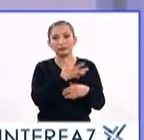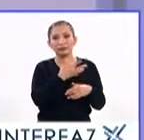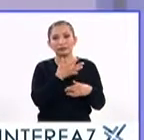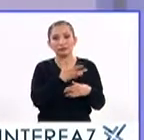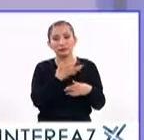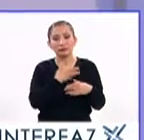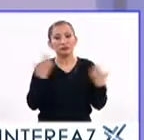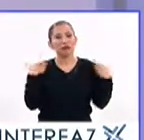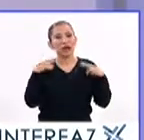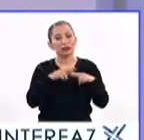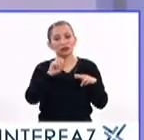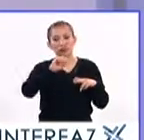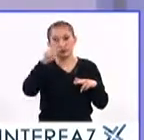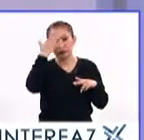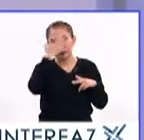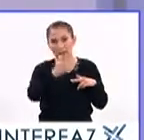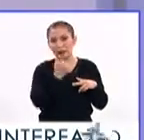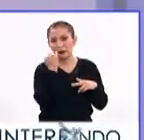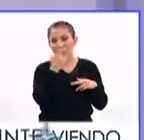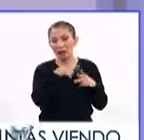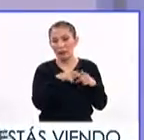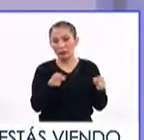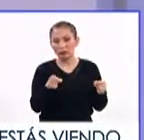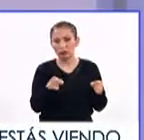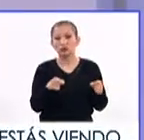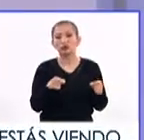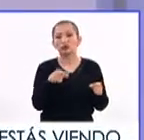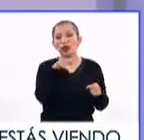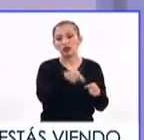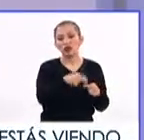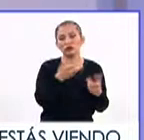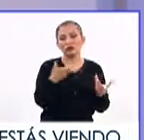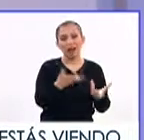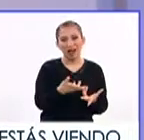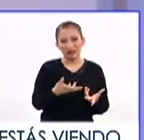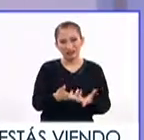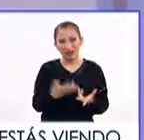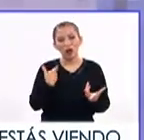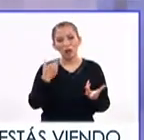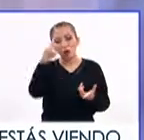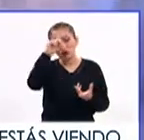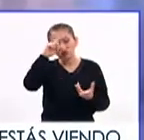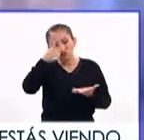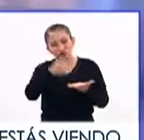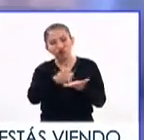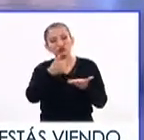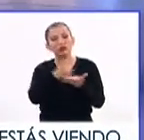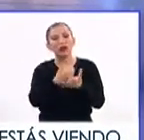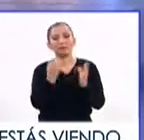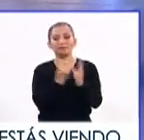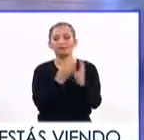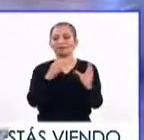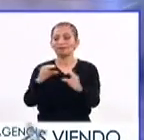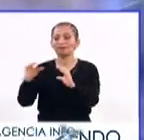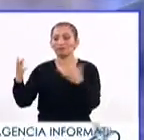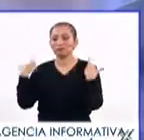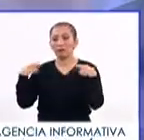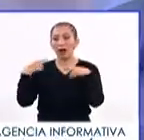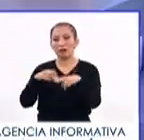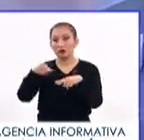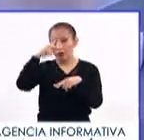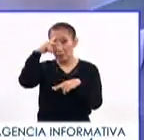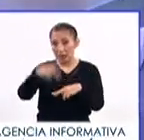tenemos profesoras especialistas del idioma japonés que se encargan de dar asesorías, de capacitar a los